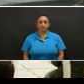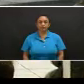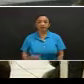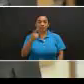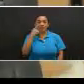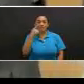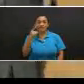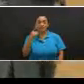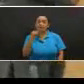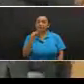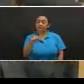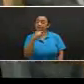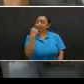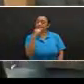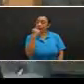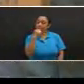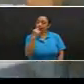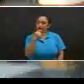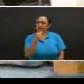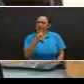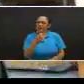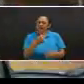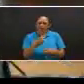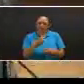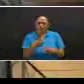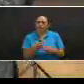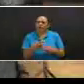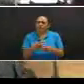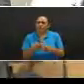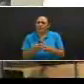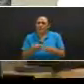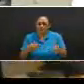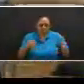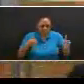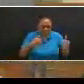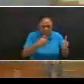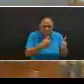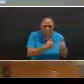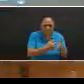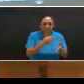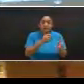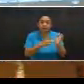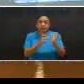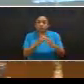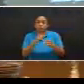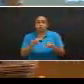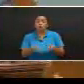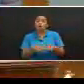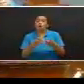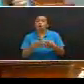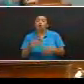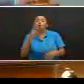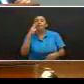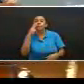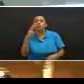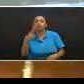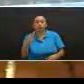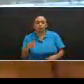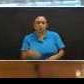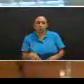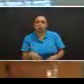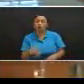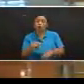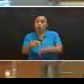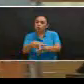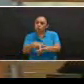Y mire, esta mujer le ha de haber costado llegar a Jesús. ¿Cómo se pudo haber dado cuenta cuáles eran sus pies? De plano, los pies del